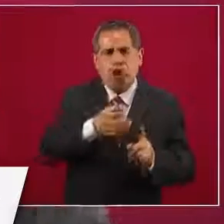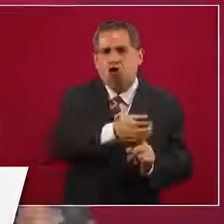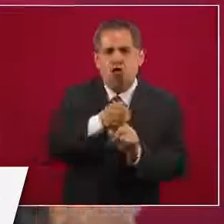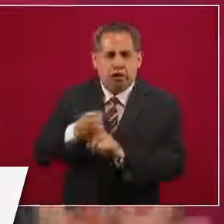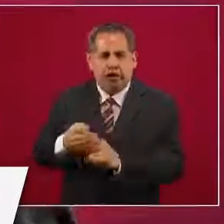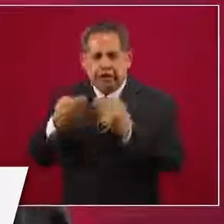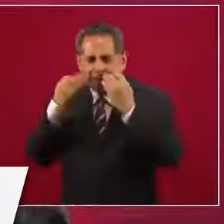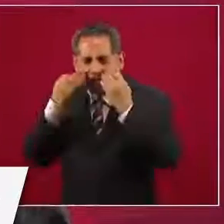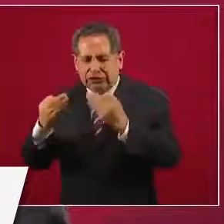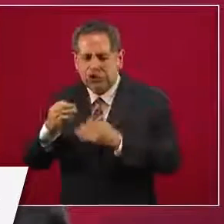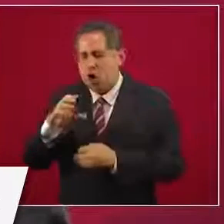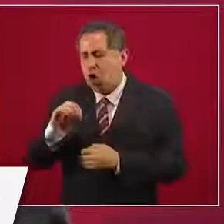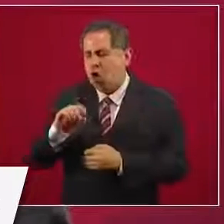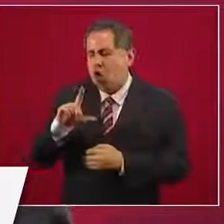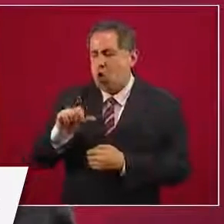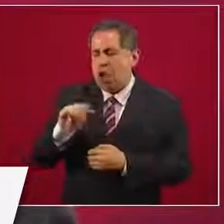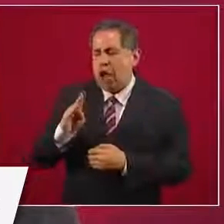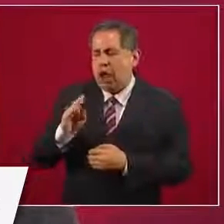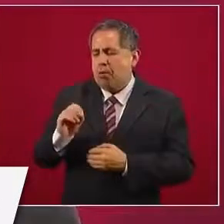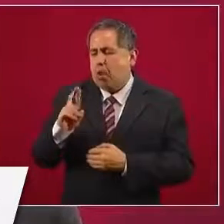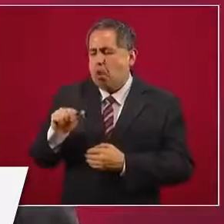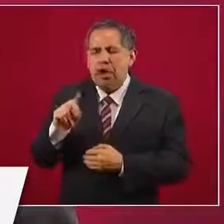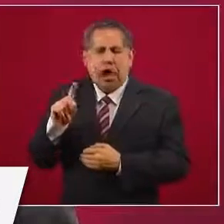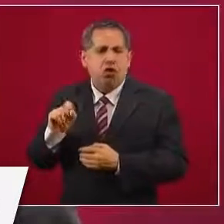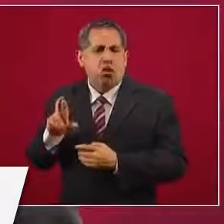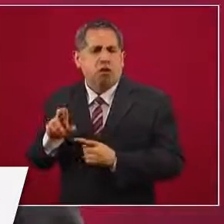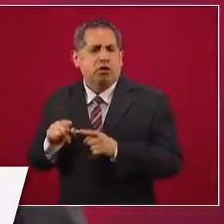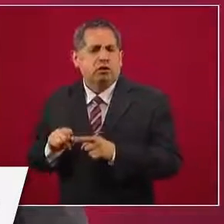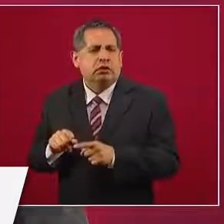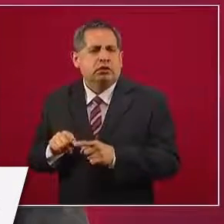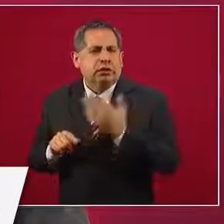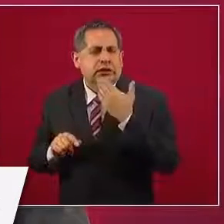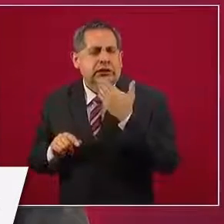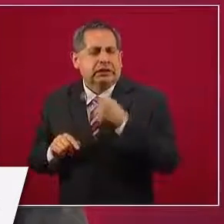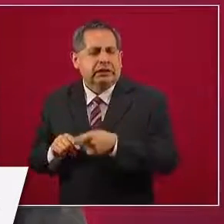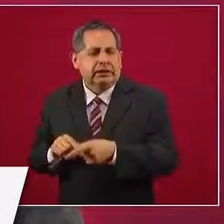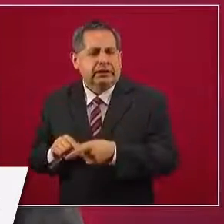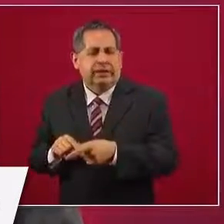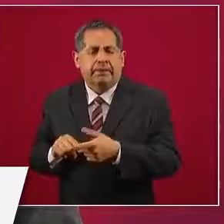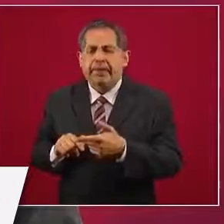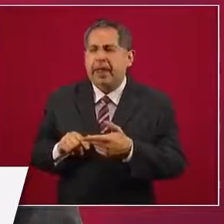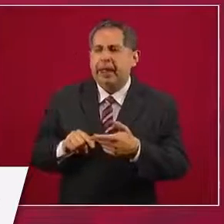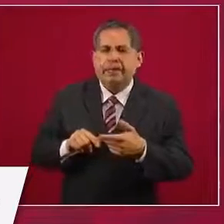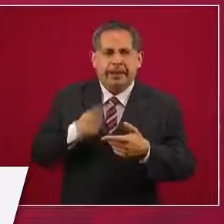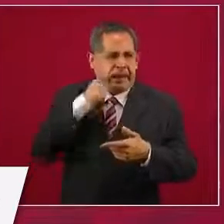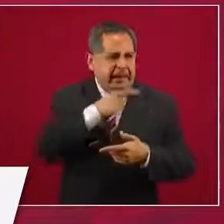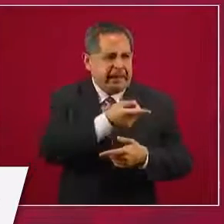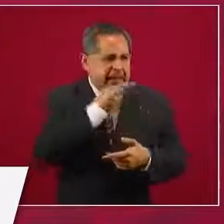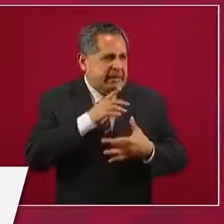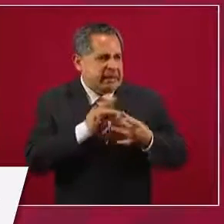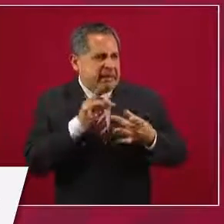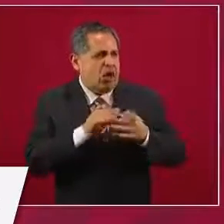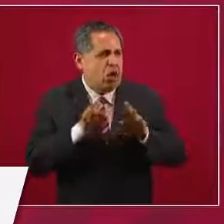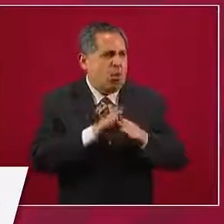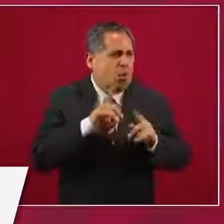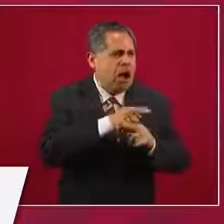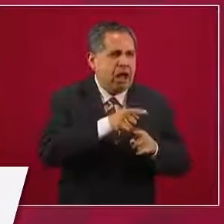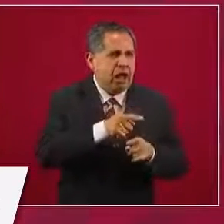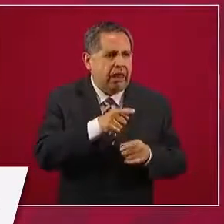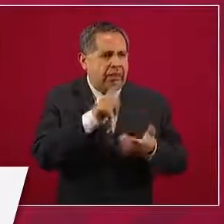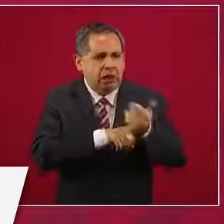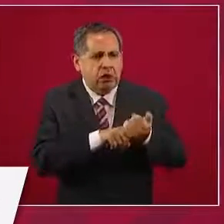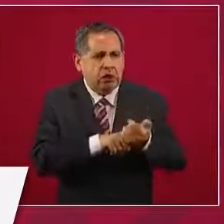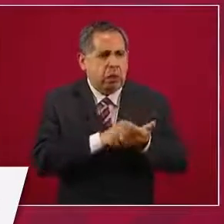¿Cómo fue que se repartieron el pastel? Es como la piñata.